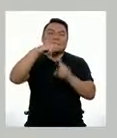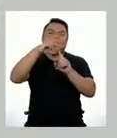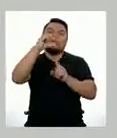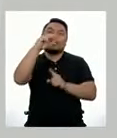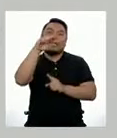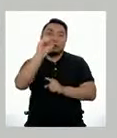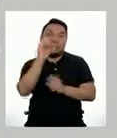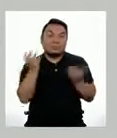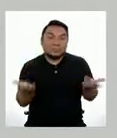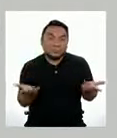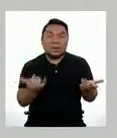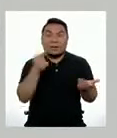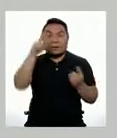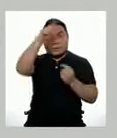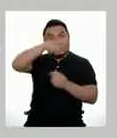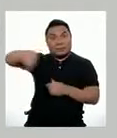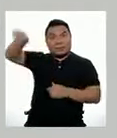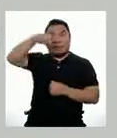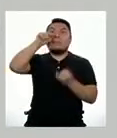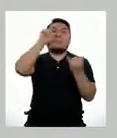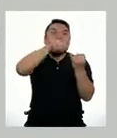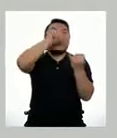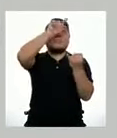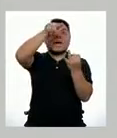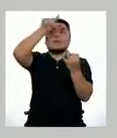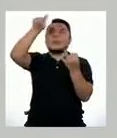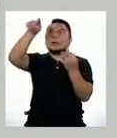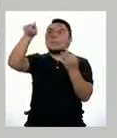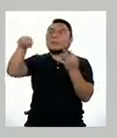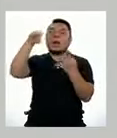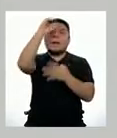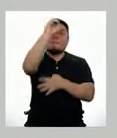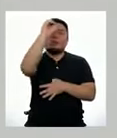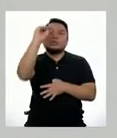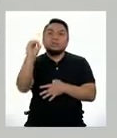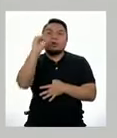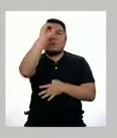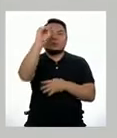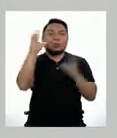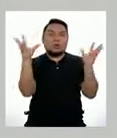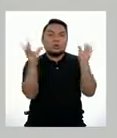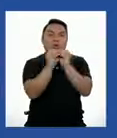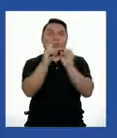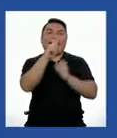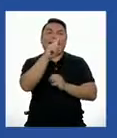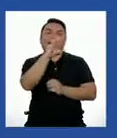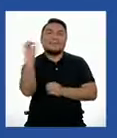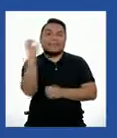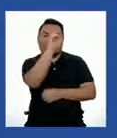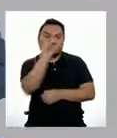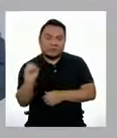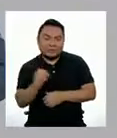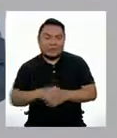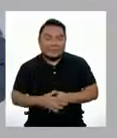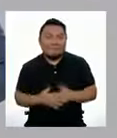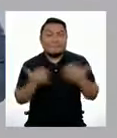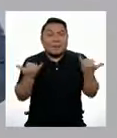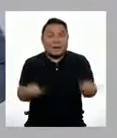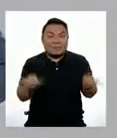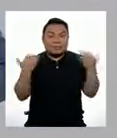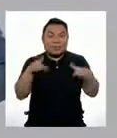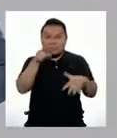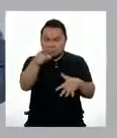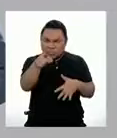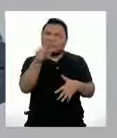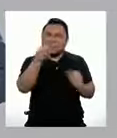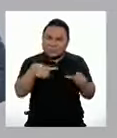dijimos anteriormente, en un gráfico circular, todos los porcentajes que tienen los sectores deben sumar 100%. Ahora